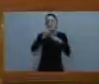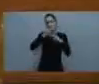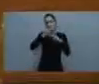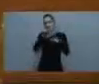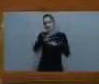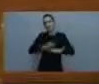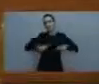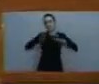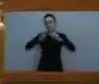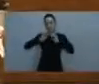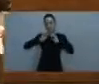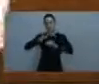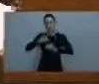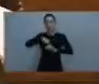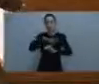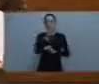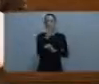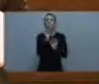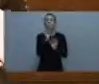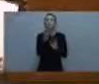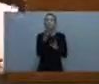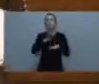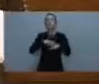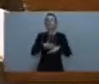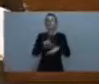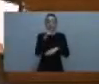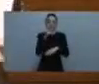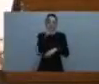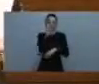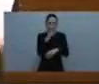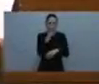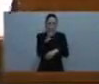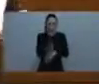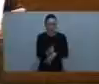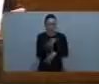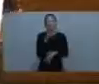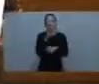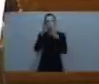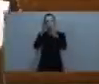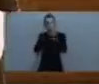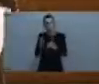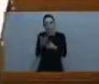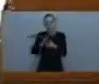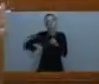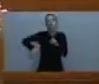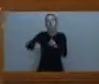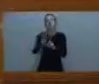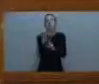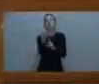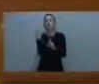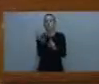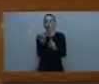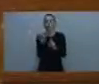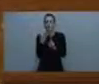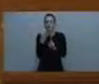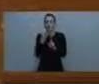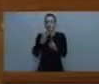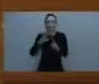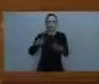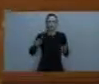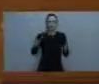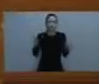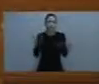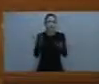esto? Fundamentalmente por una razón, porque usted logró un extraño récord dentro del socialismo